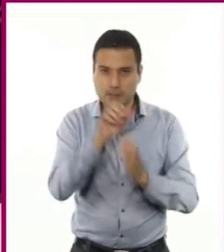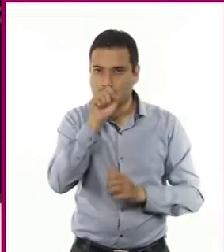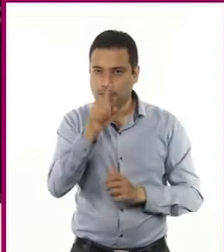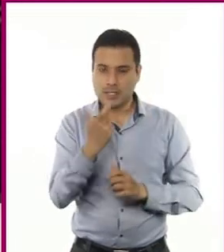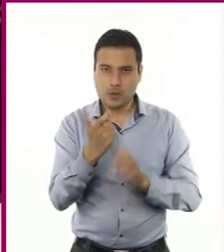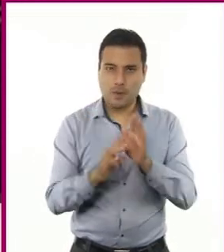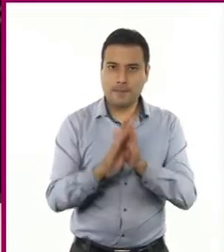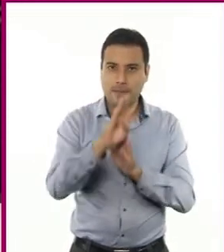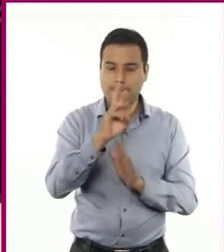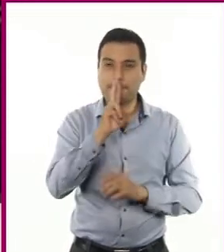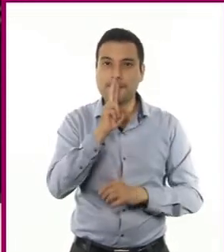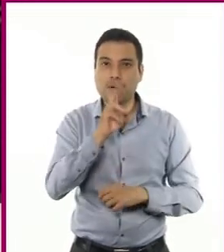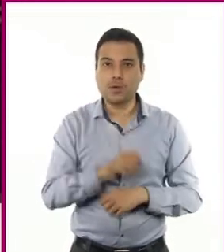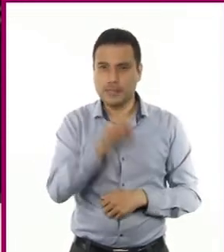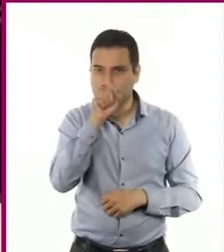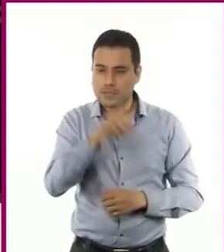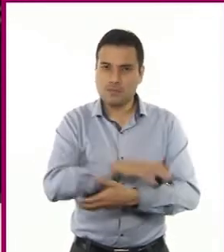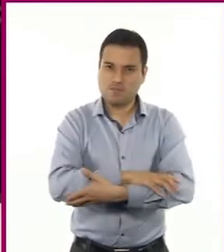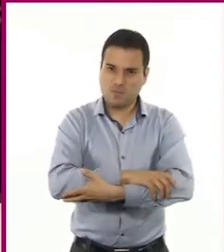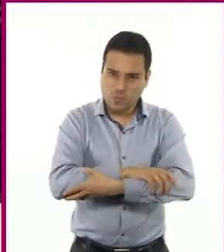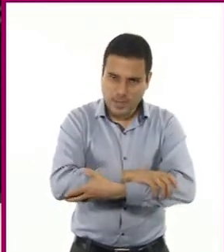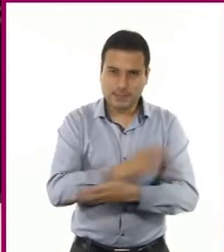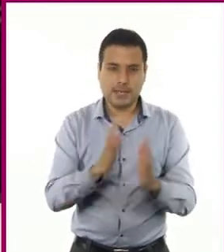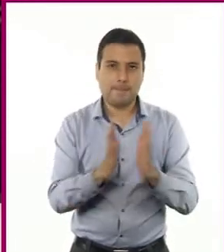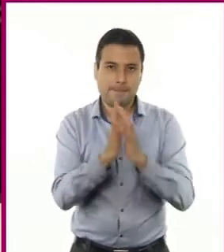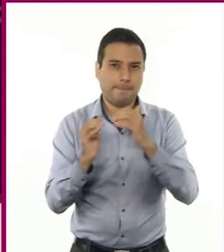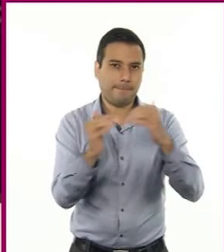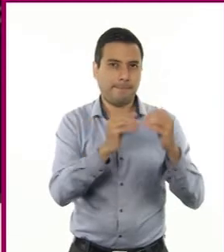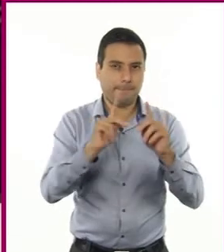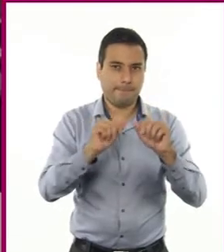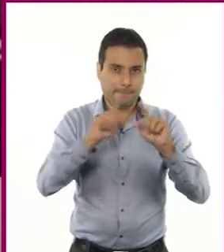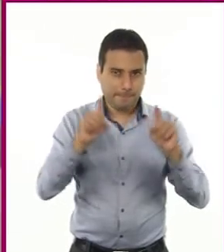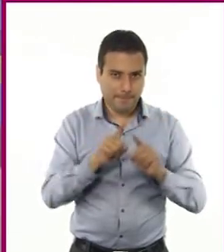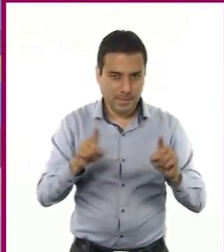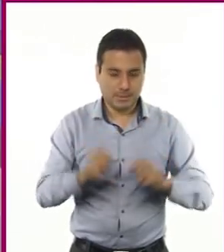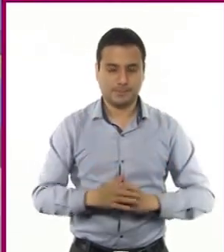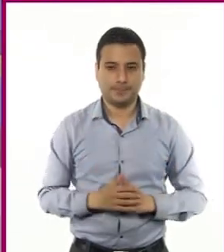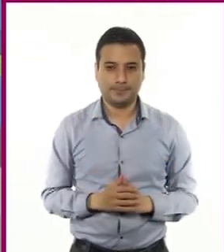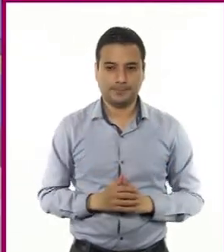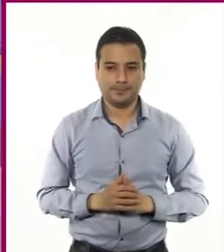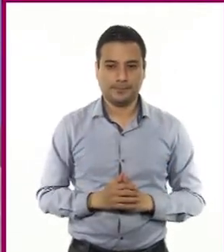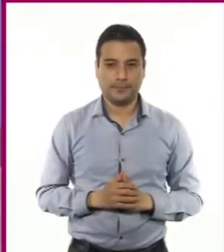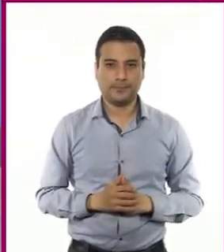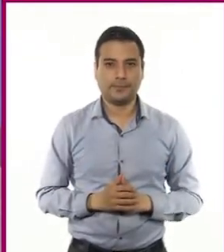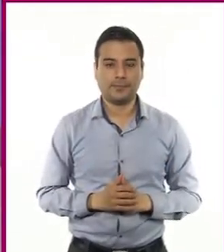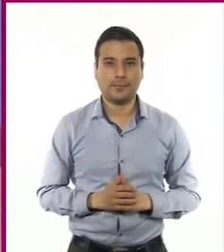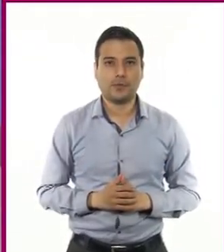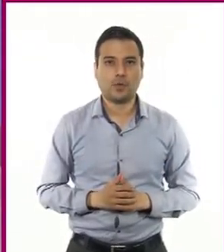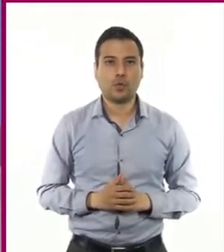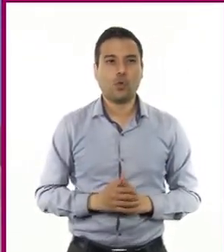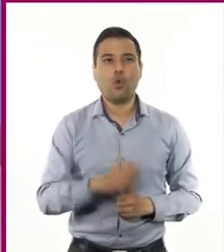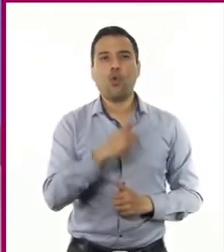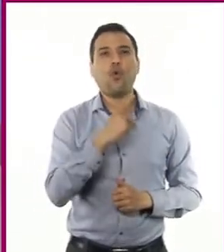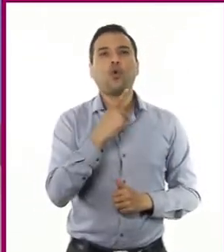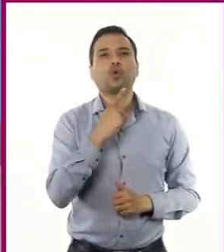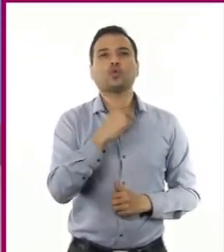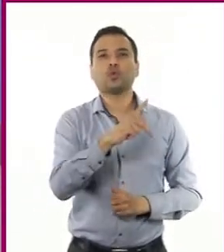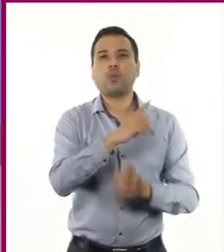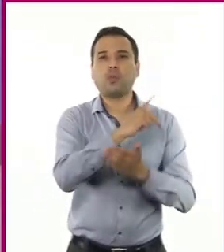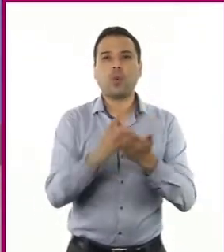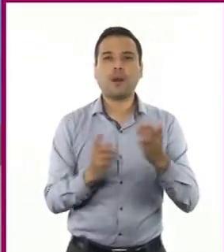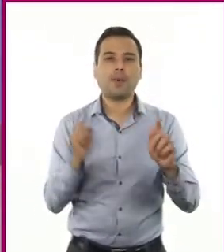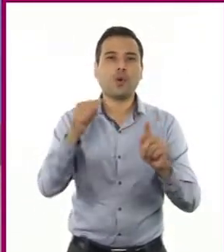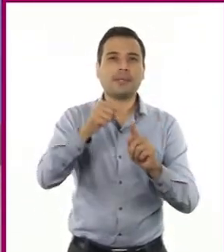así como la solidaridad, la democracia y la paz. Su programa se sustentó en reafirmar los principios